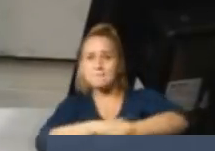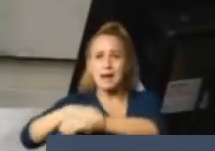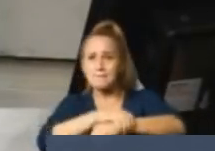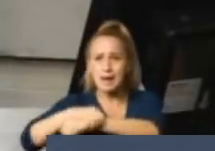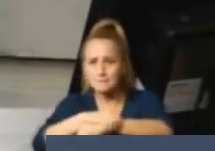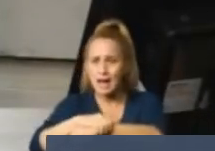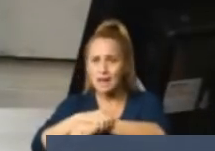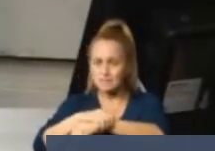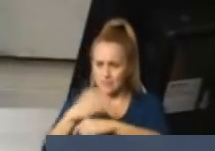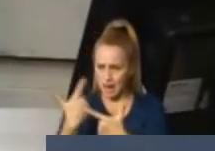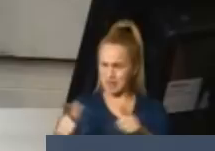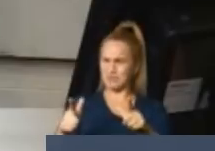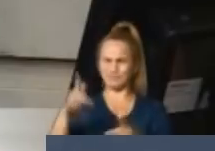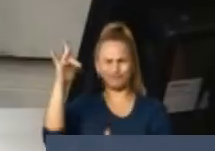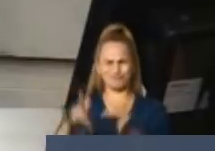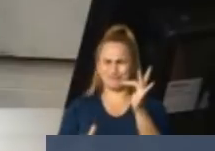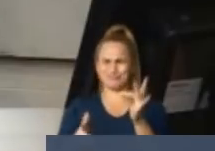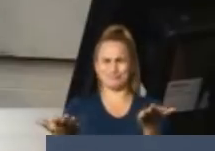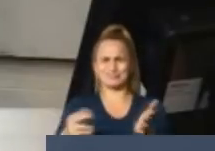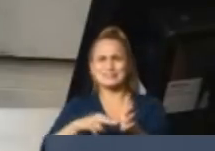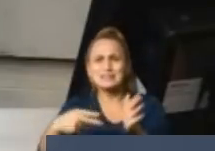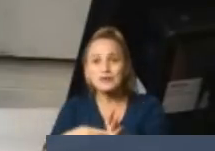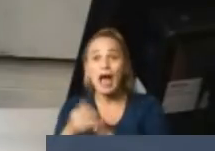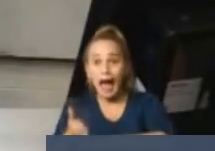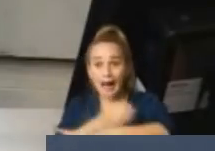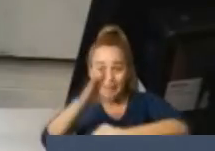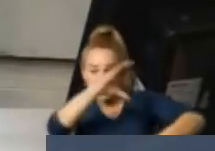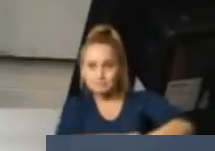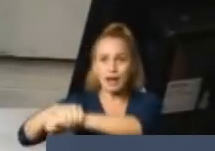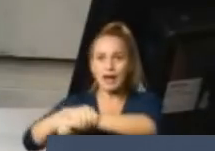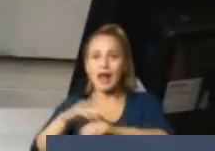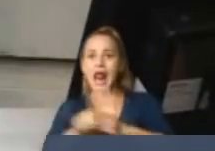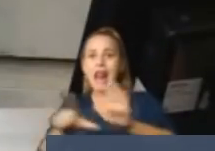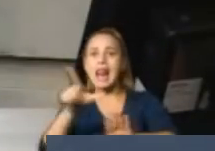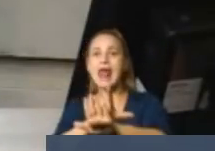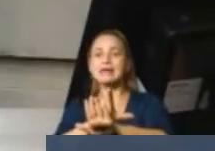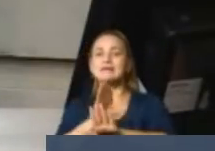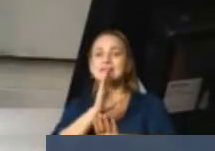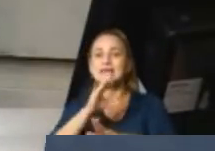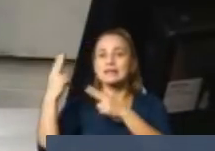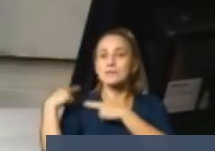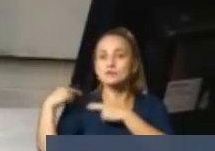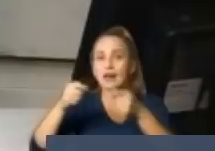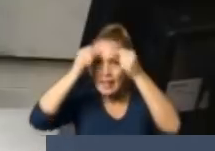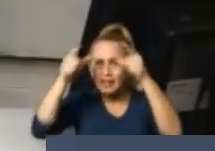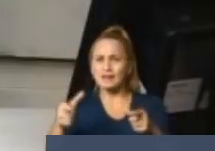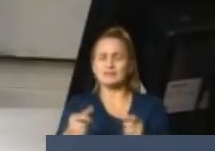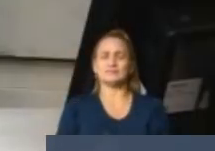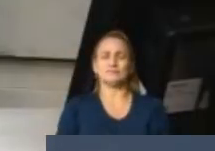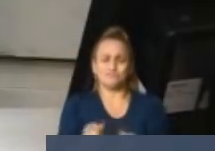detención arbitraria. ¿Eso qué significa? Que fueron capturados ilegalmente por el Estado.